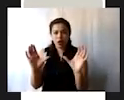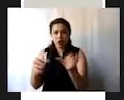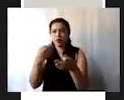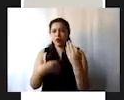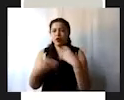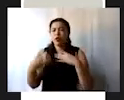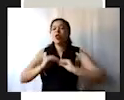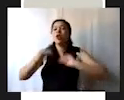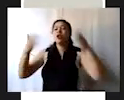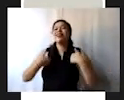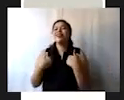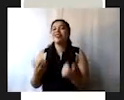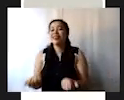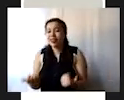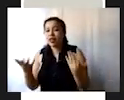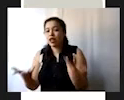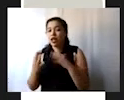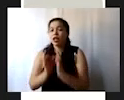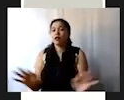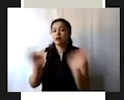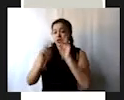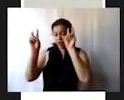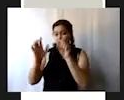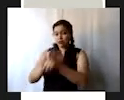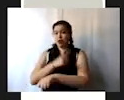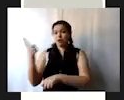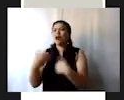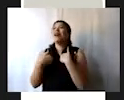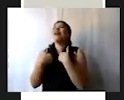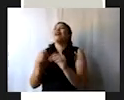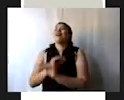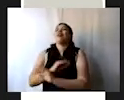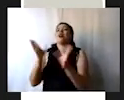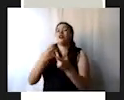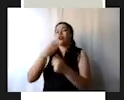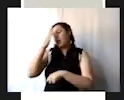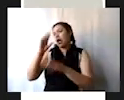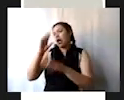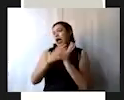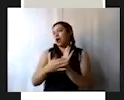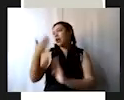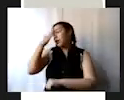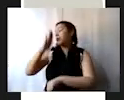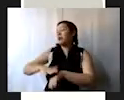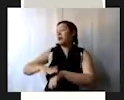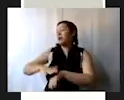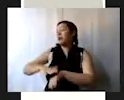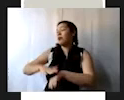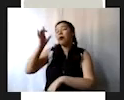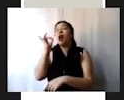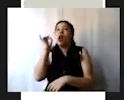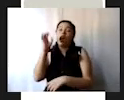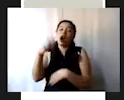menos de por qué es importante este tema. No es que se memoricen toda la agenda, no es que sepan todos los